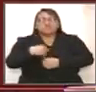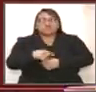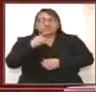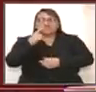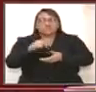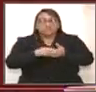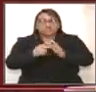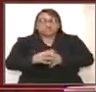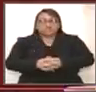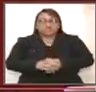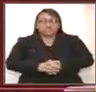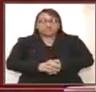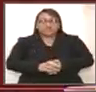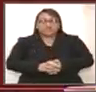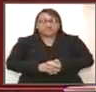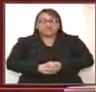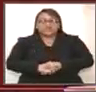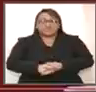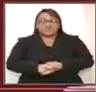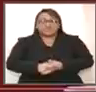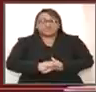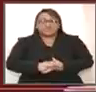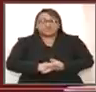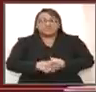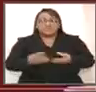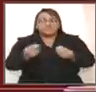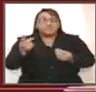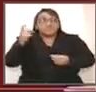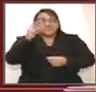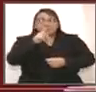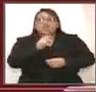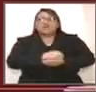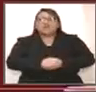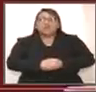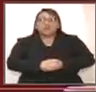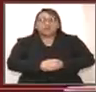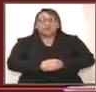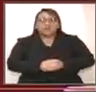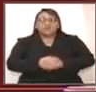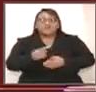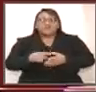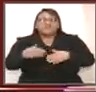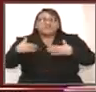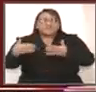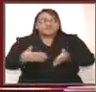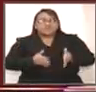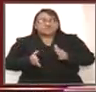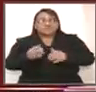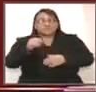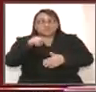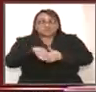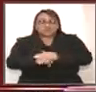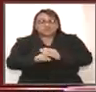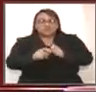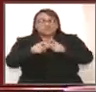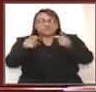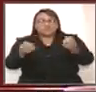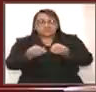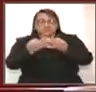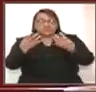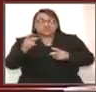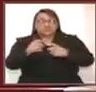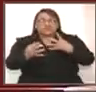a reflejar una situación muy difícil de conducir por la gran cantidad